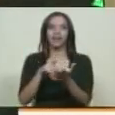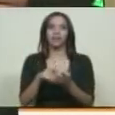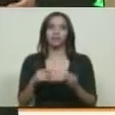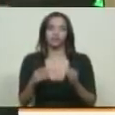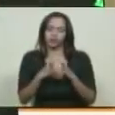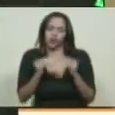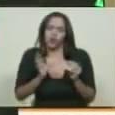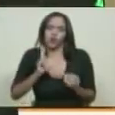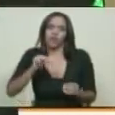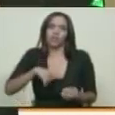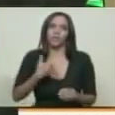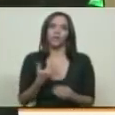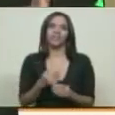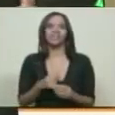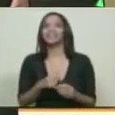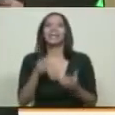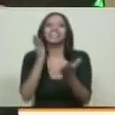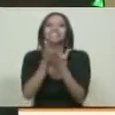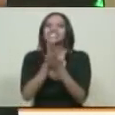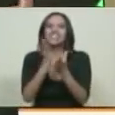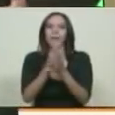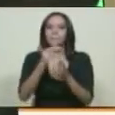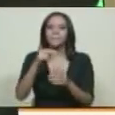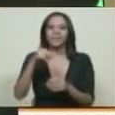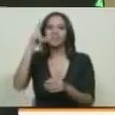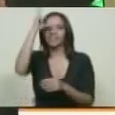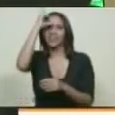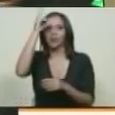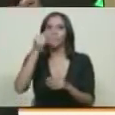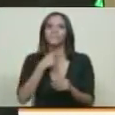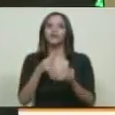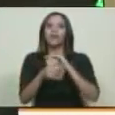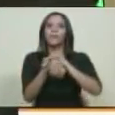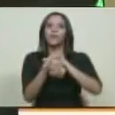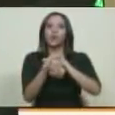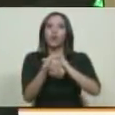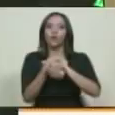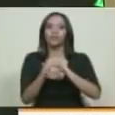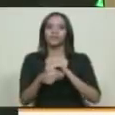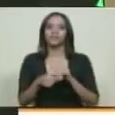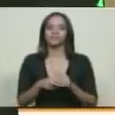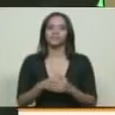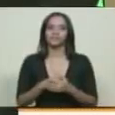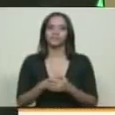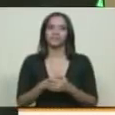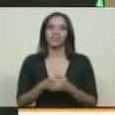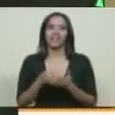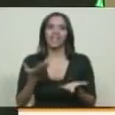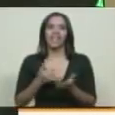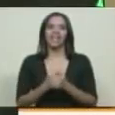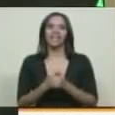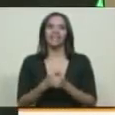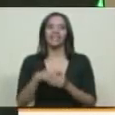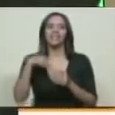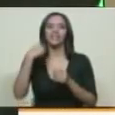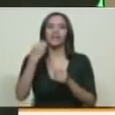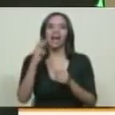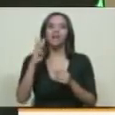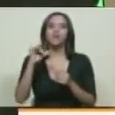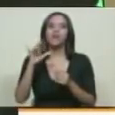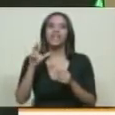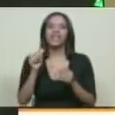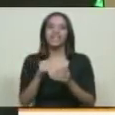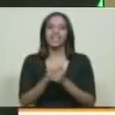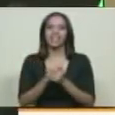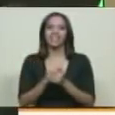puedo. Él no sale de Chichiriviche. Me gusta Morro. Se la pasa con la gente. Con William, el de Dame Pa Matala, y Linda. Viví un año ahí.